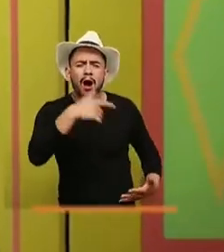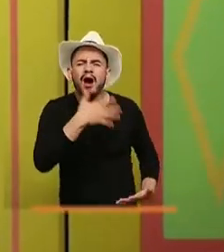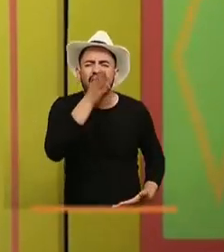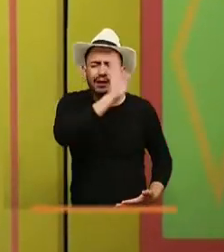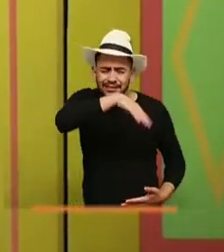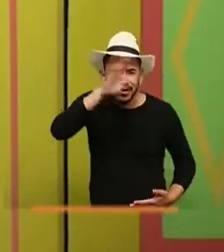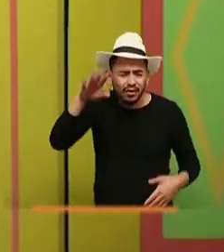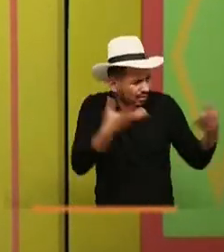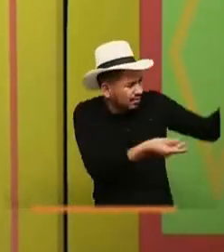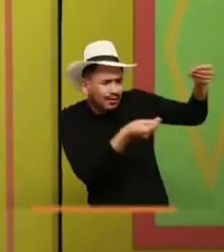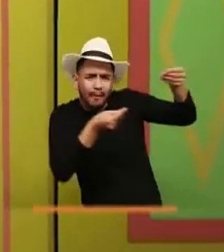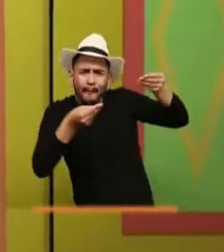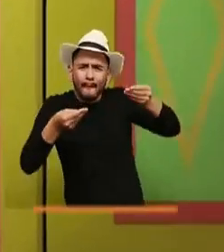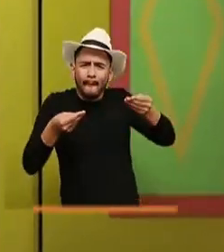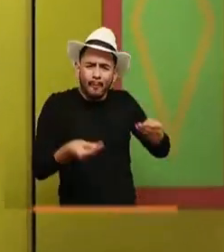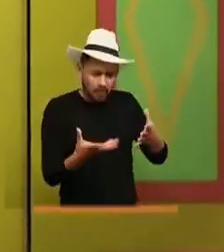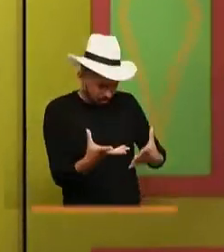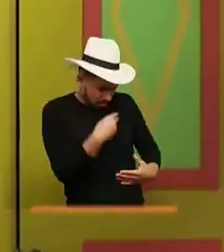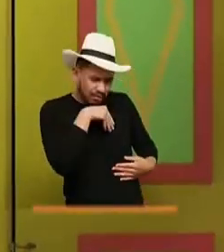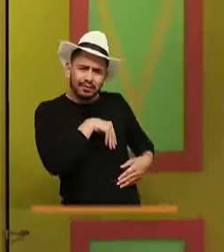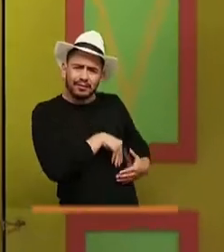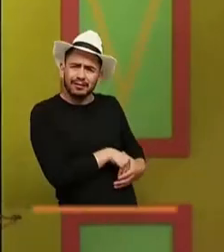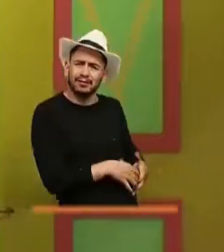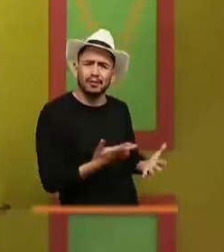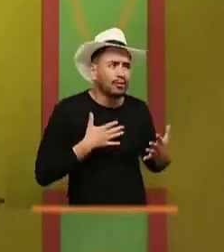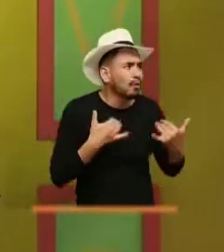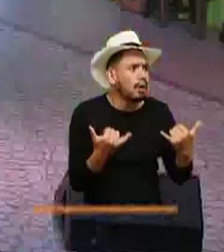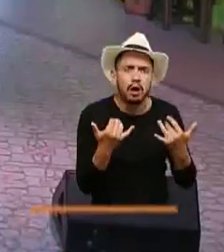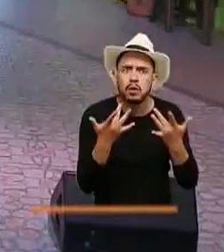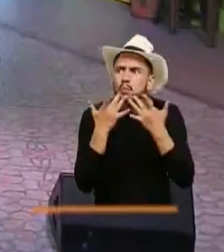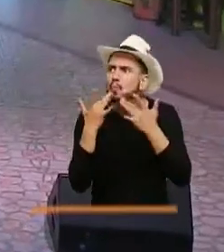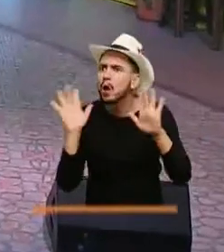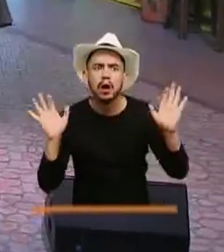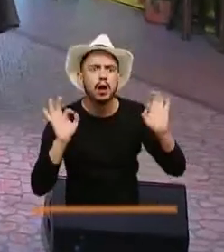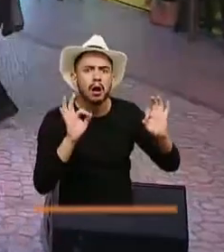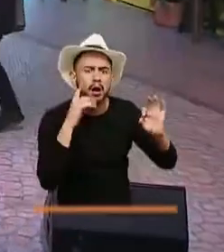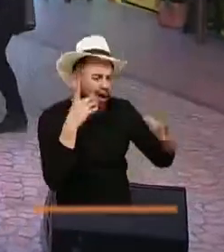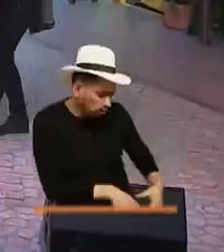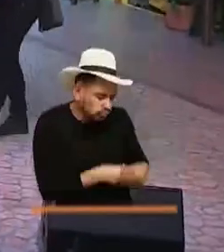mi carriel se me está cumpliendo un sueño.